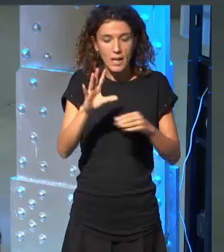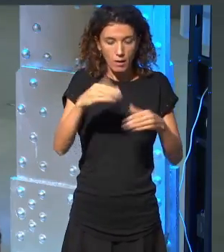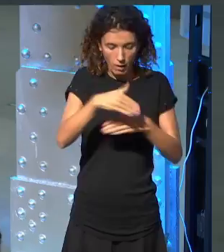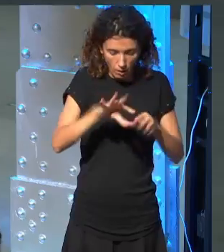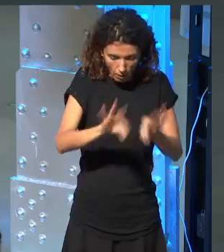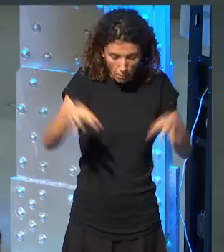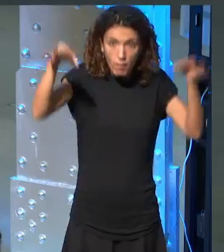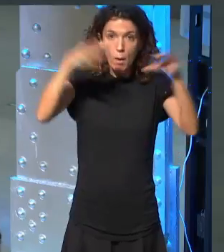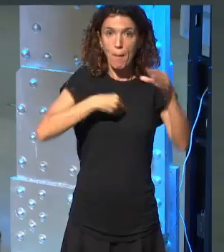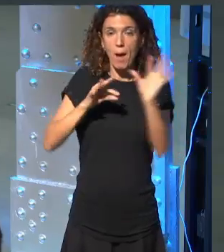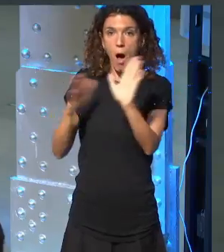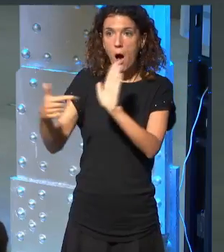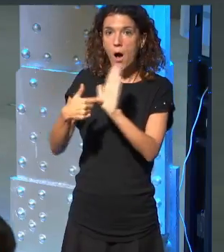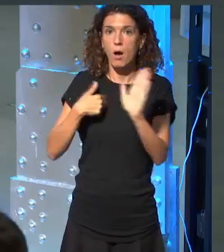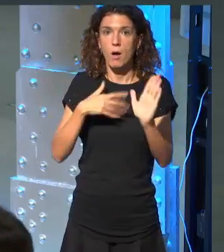la hoja y